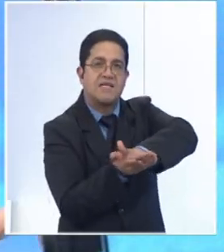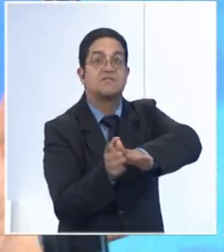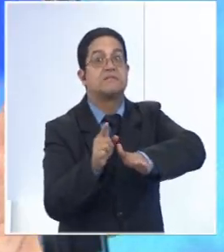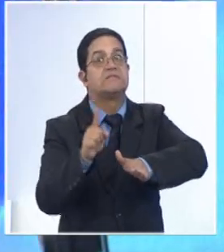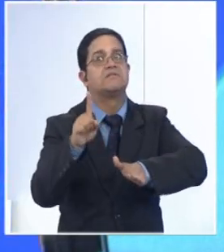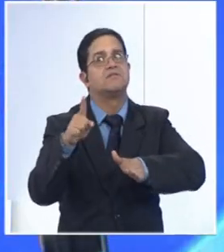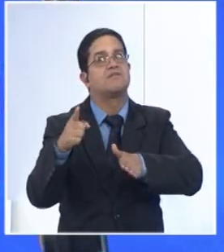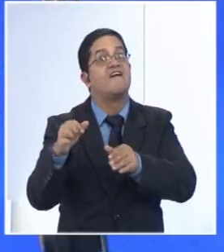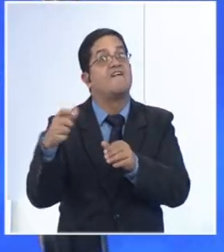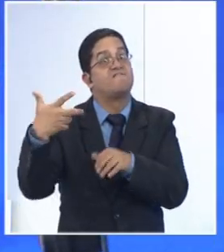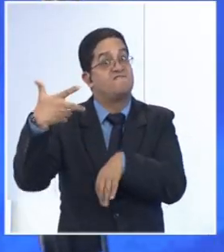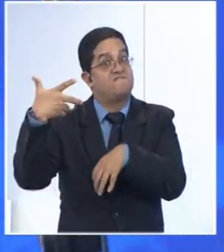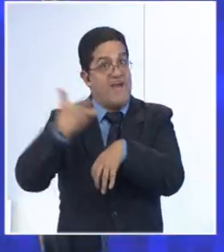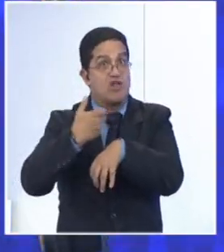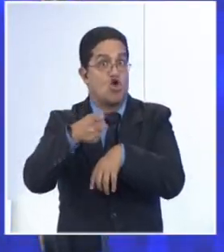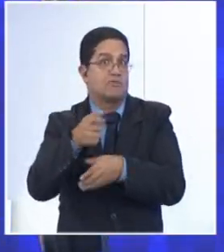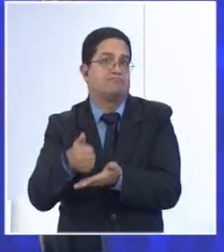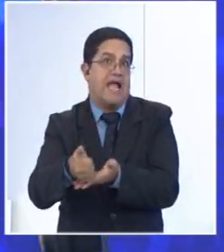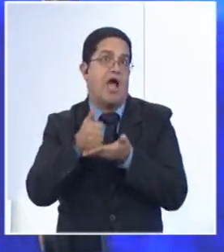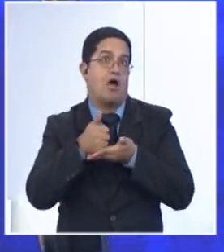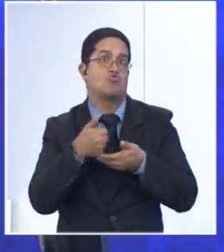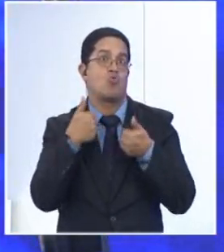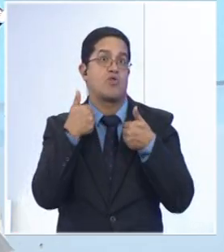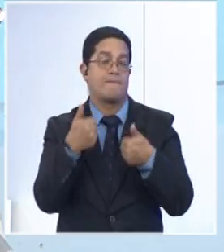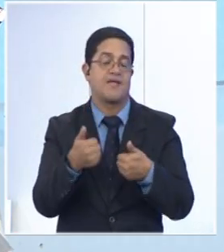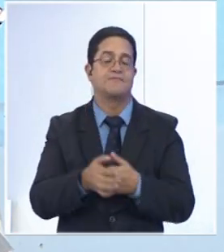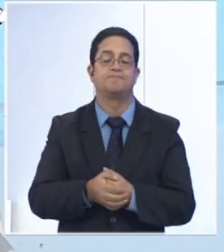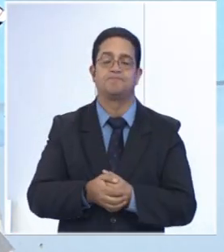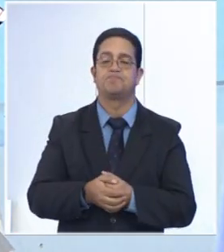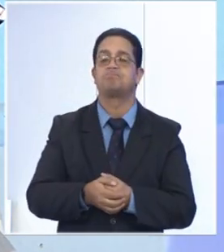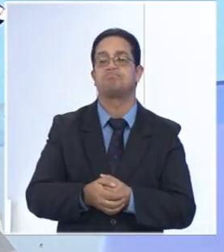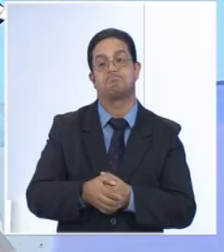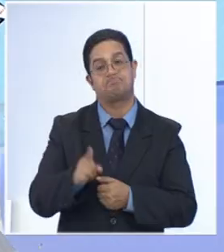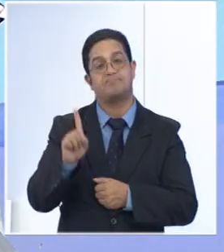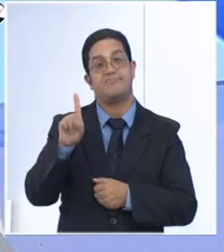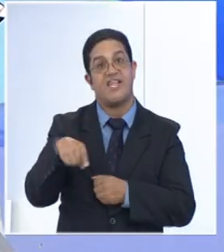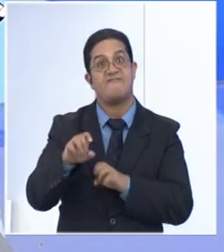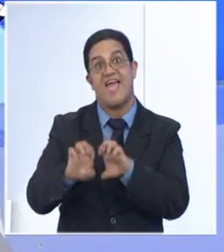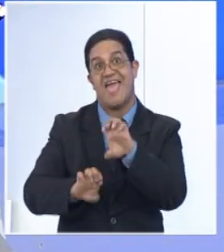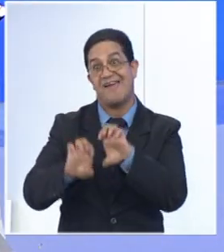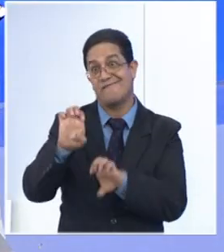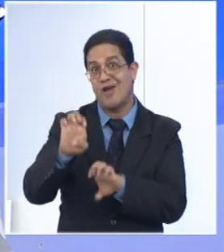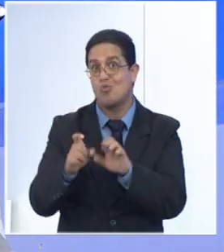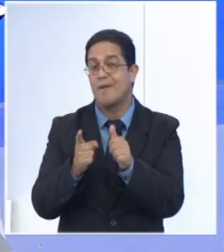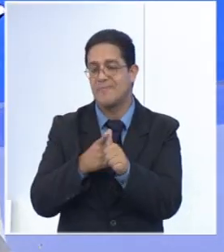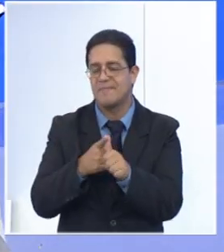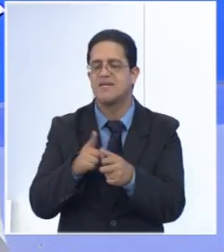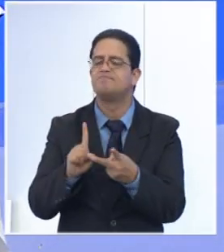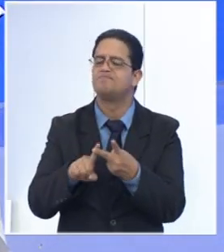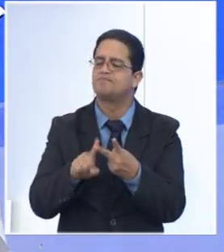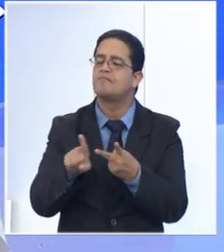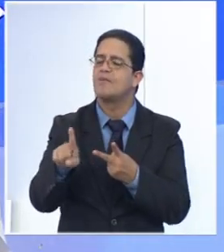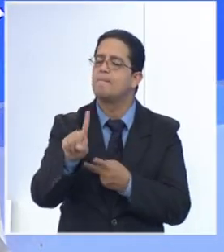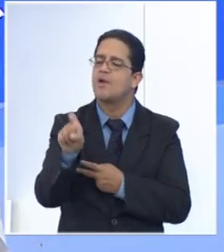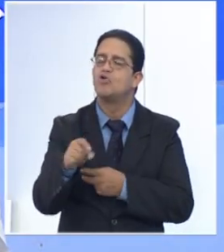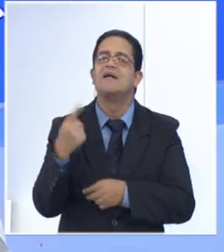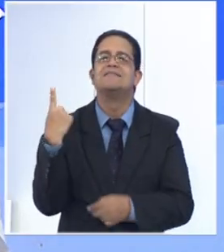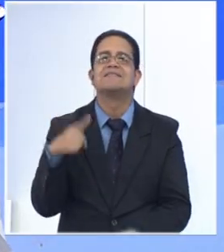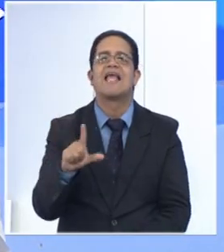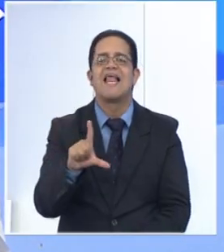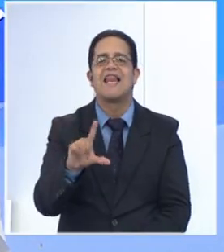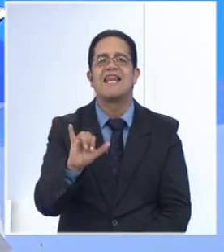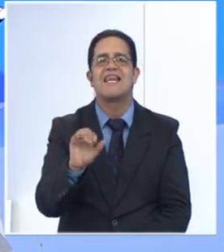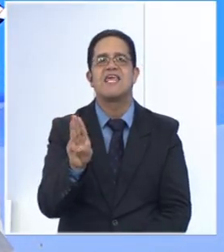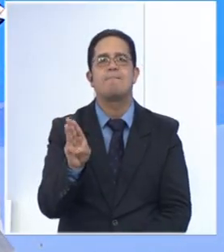funciona muy bien en estas tendinopatías. De igual manera debe ser evaluado. También nos pregunta Totalmente. lo siguiente, buenas tardes, tengo un lipoma en la espalda,